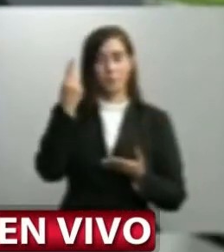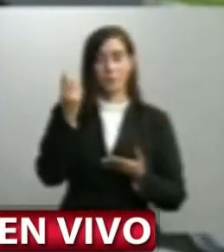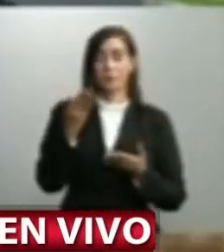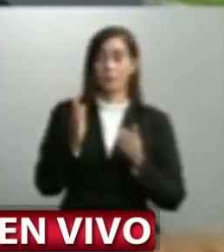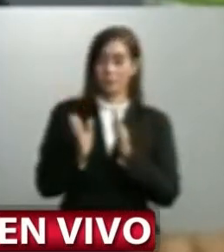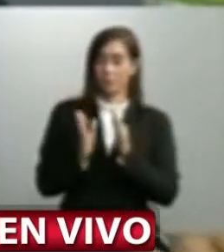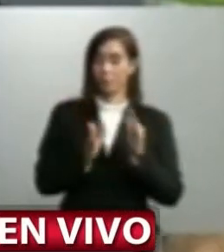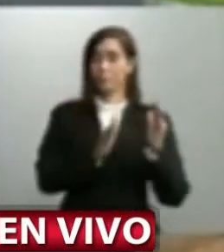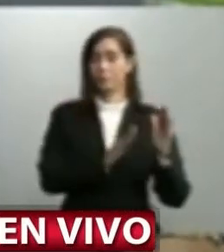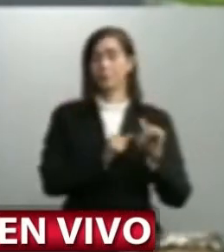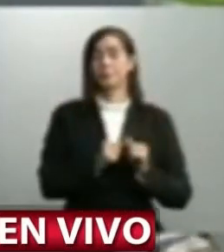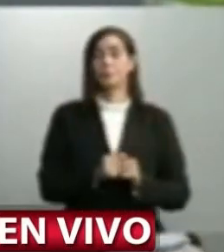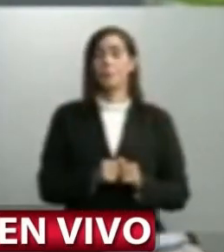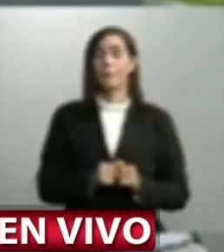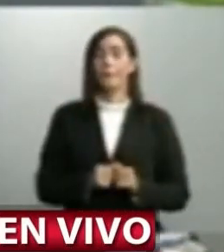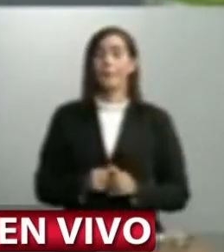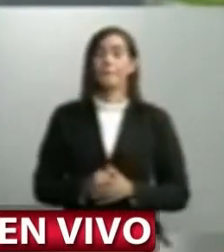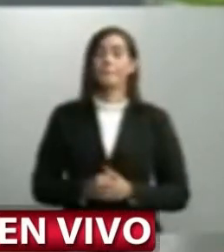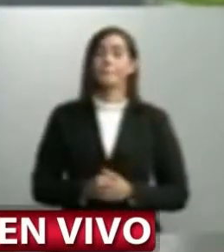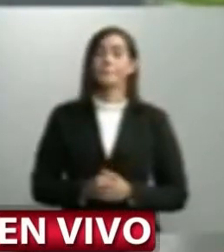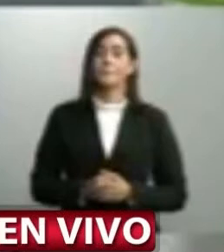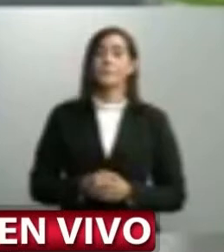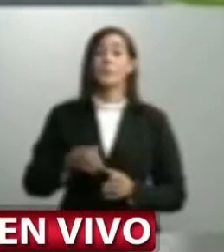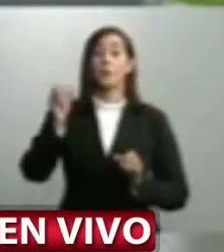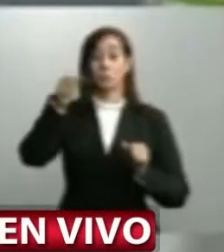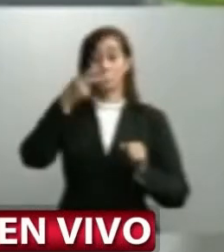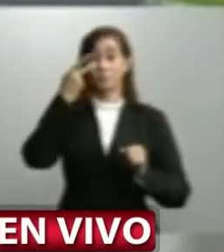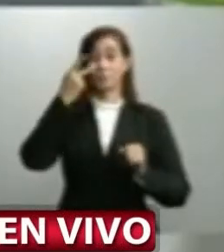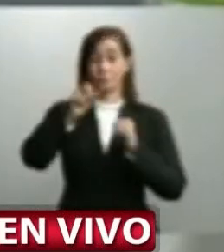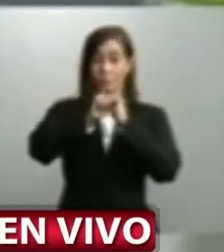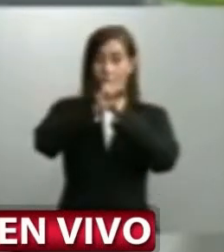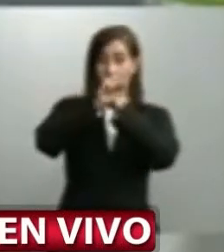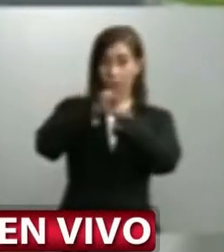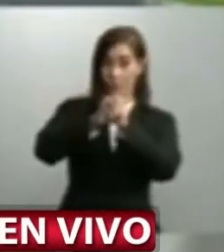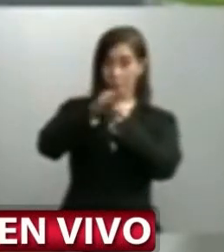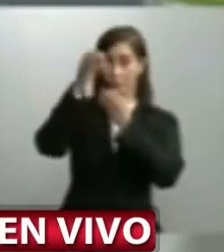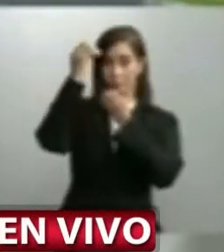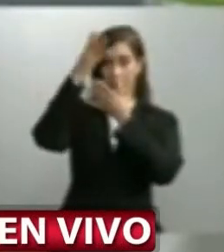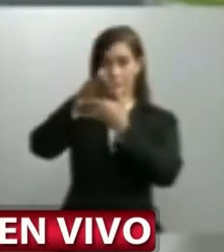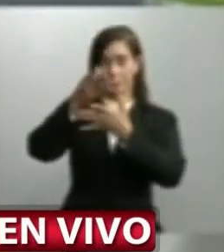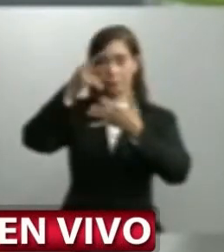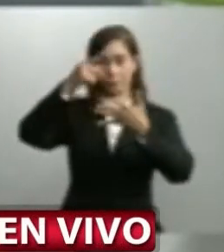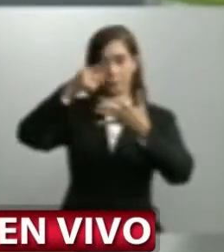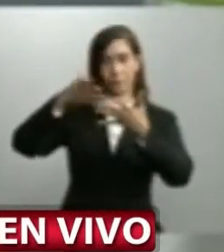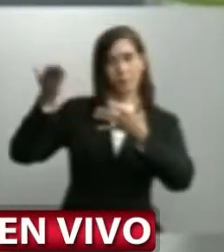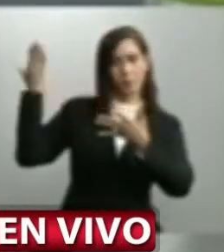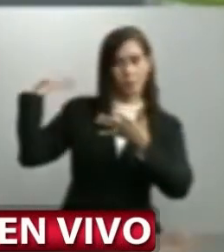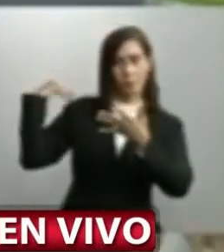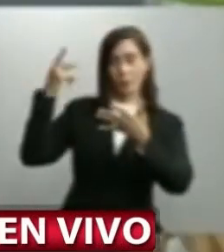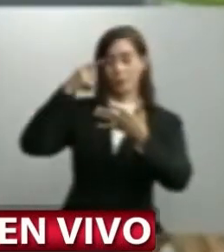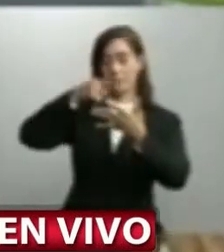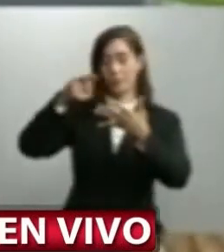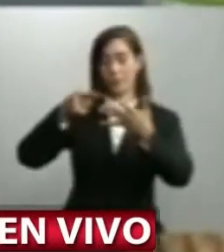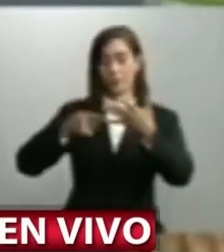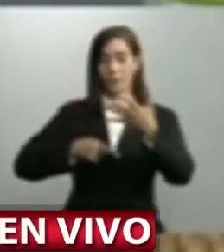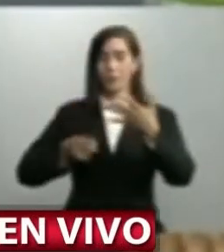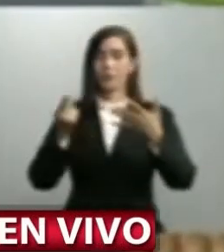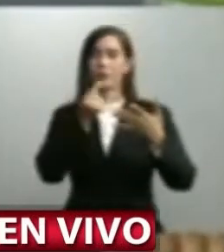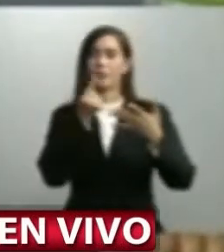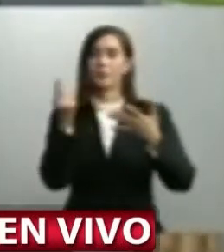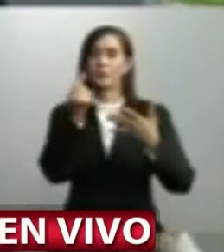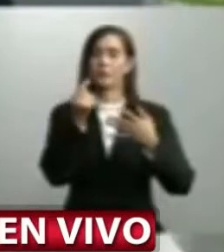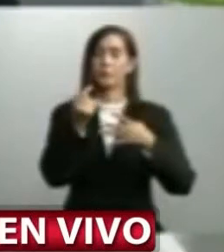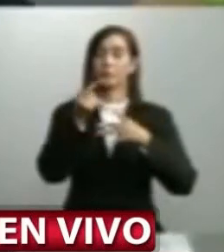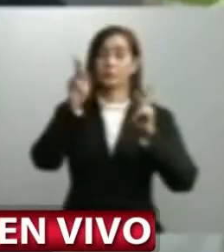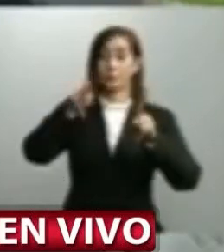sentido, vayamos a los mismos boletines para que veamos cómo se va comportando los